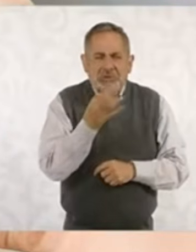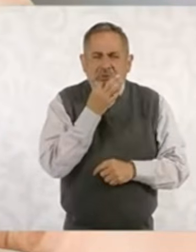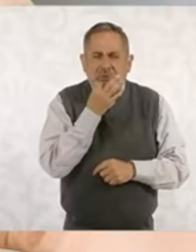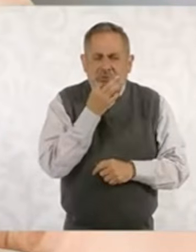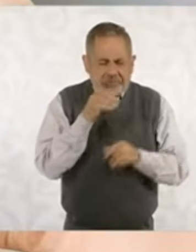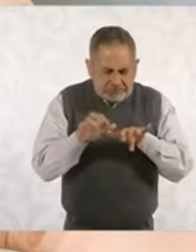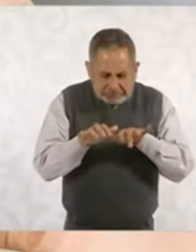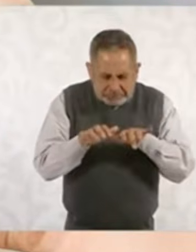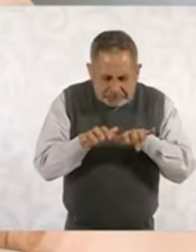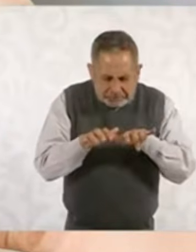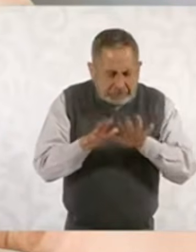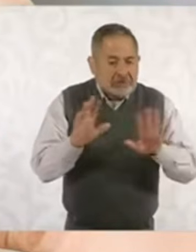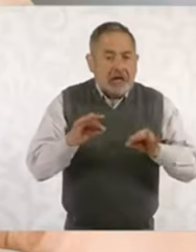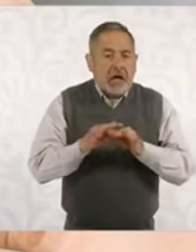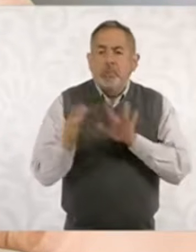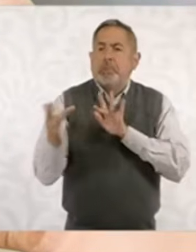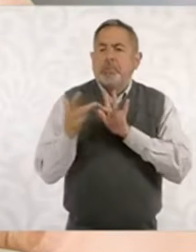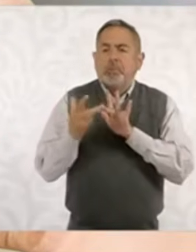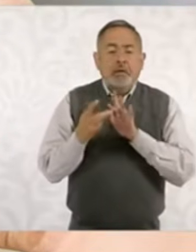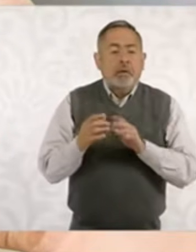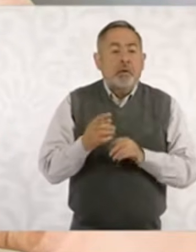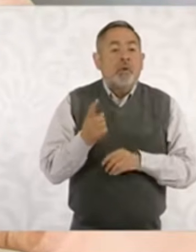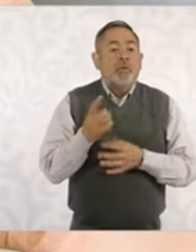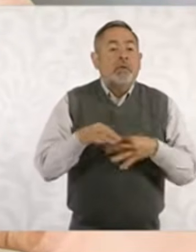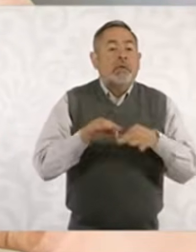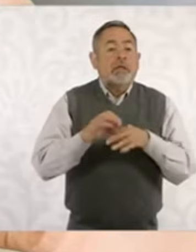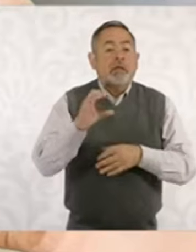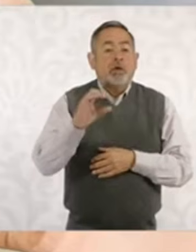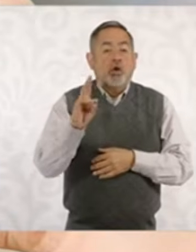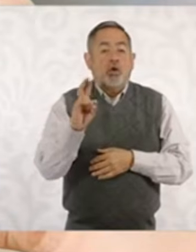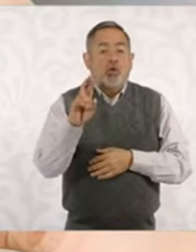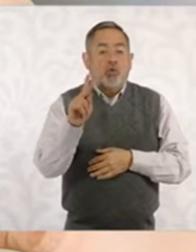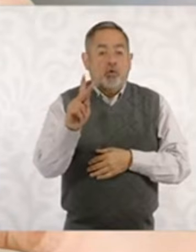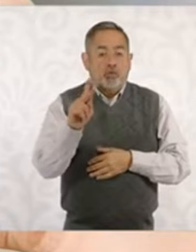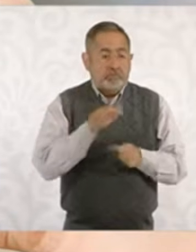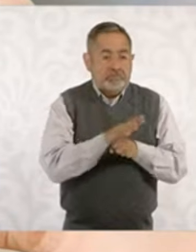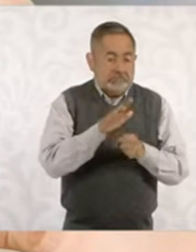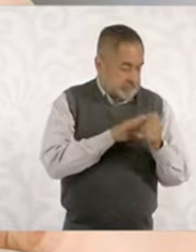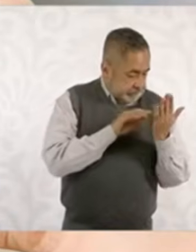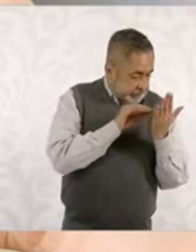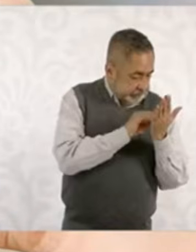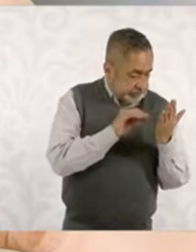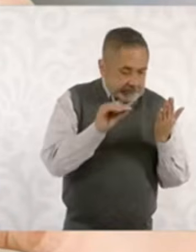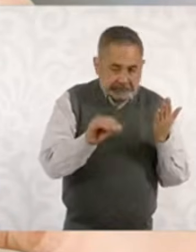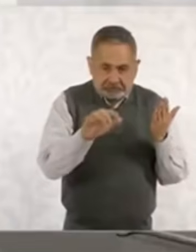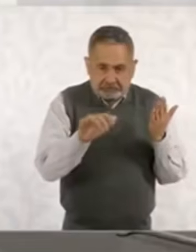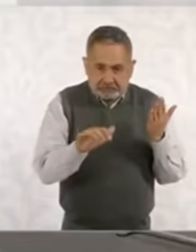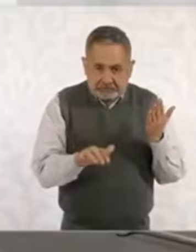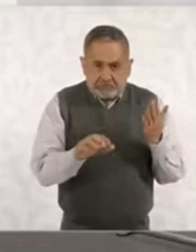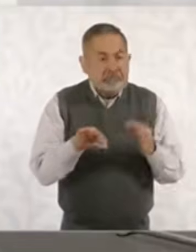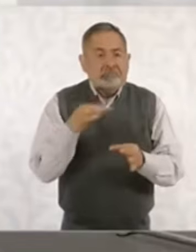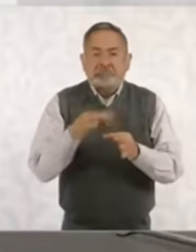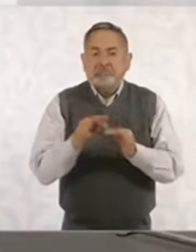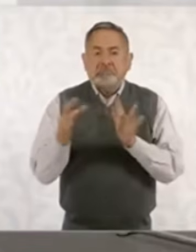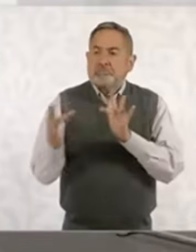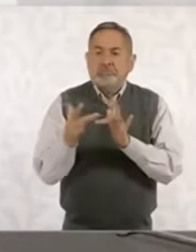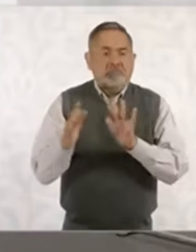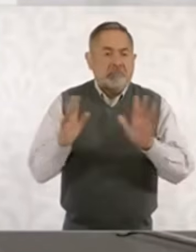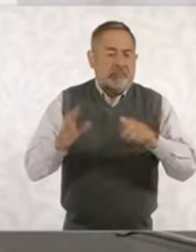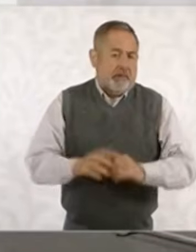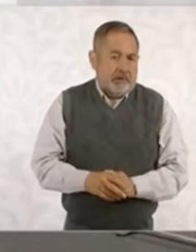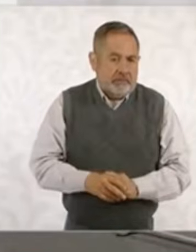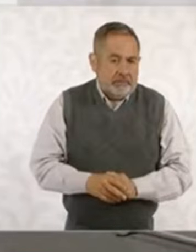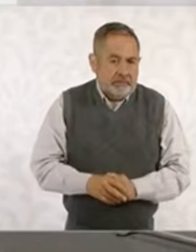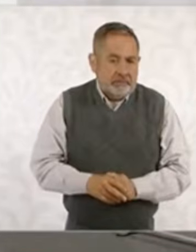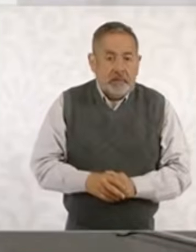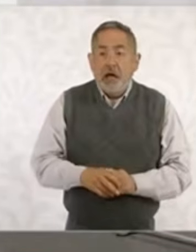solicitamos que tengan su CURP a la mano. Esta actualización de datos, la siguiente por favor, nos ha permitido entregar